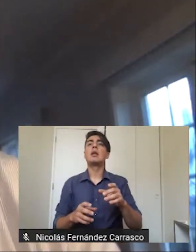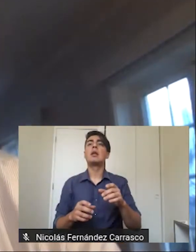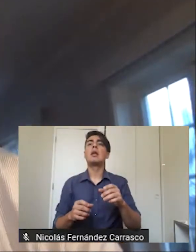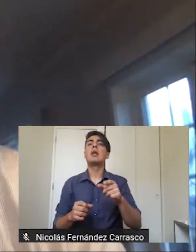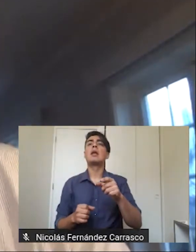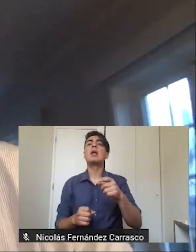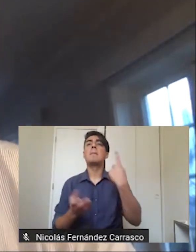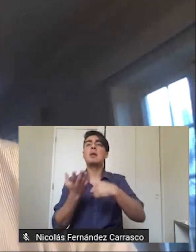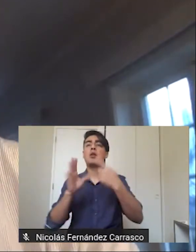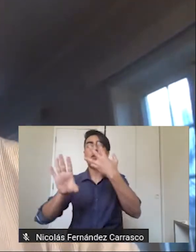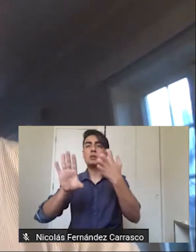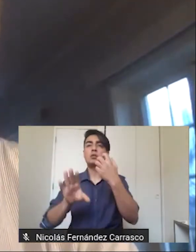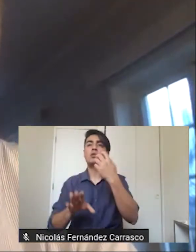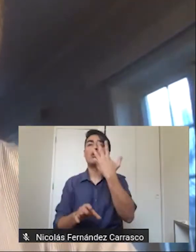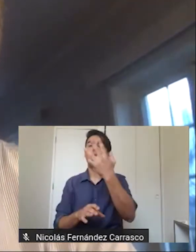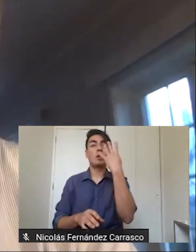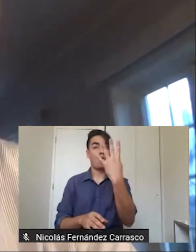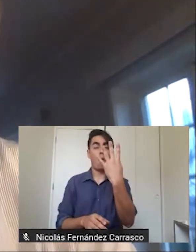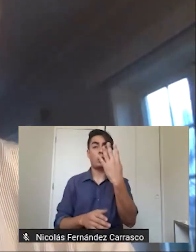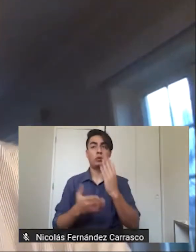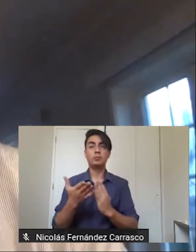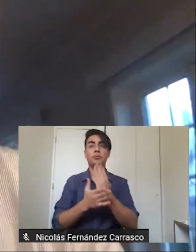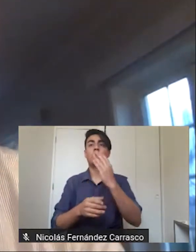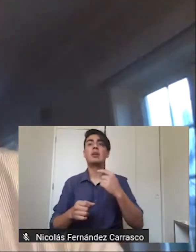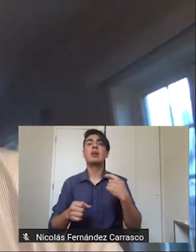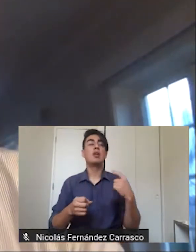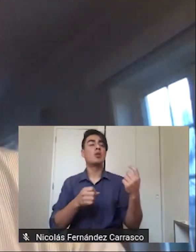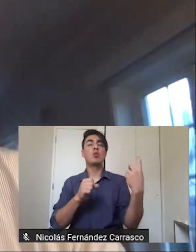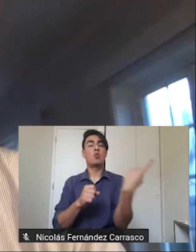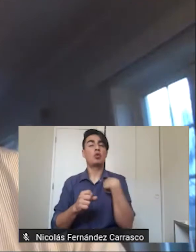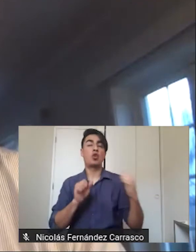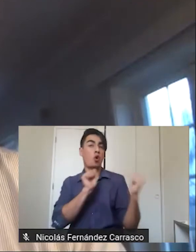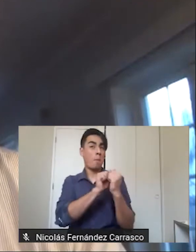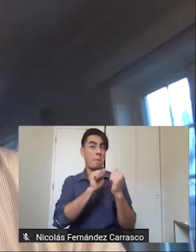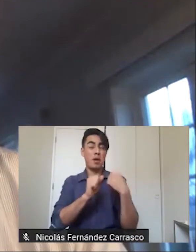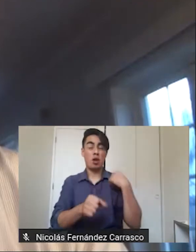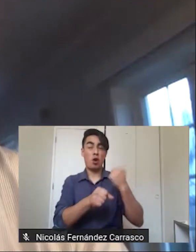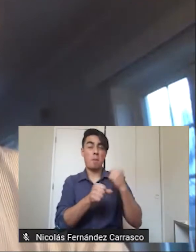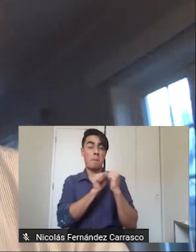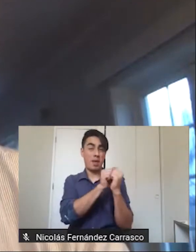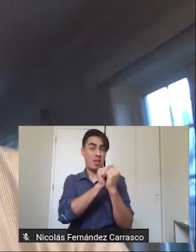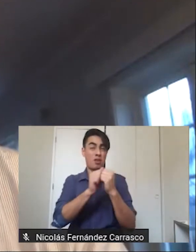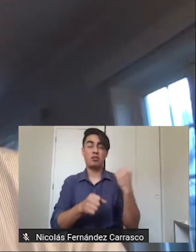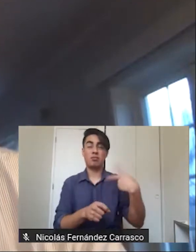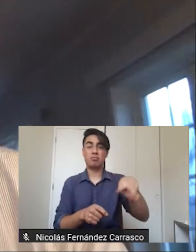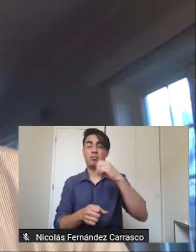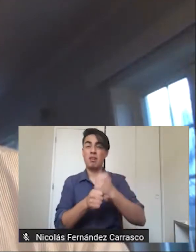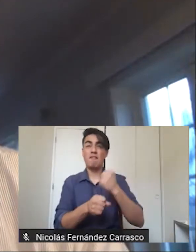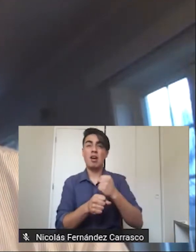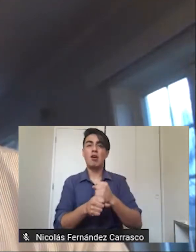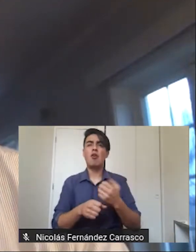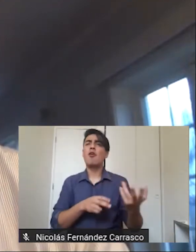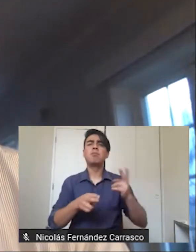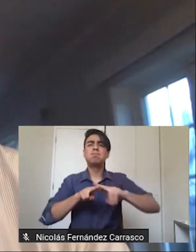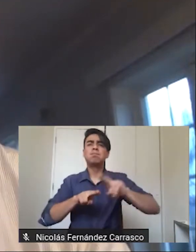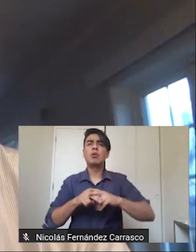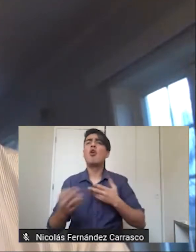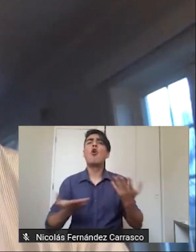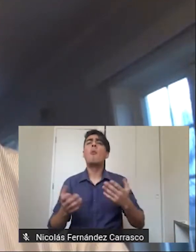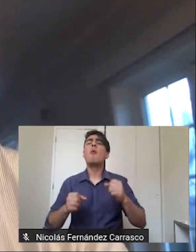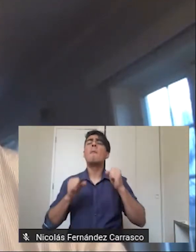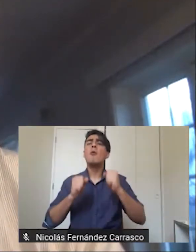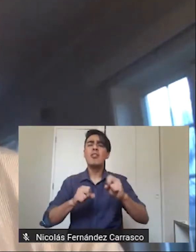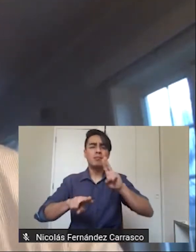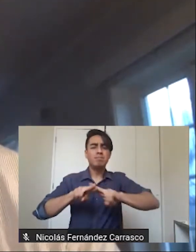nuestros colegas han venido trabajando con el tema de cómo reparar la confianza cuando han